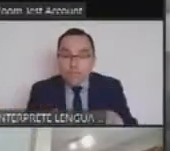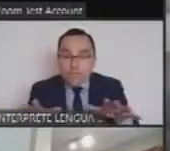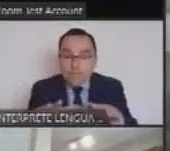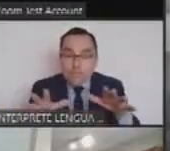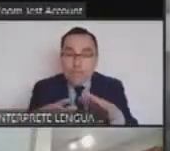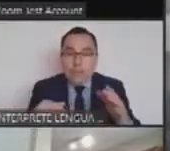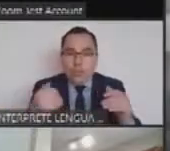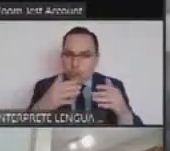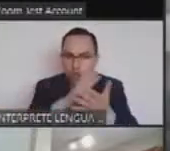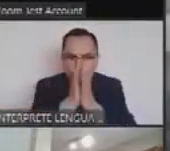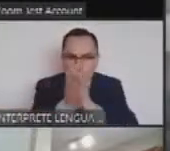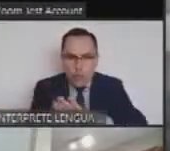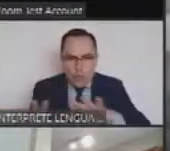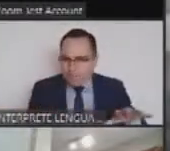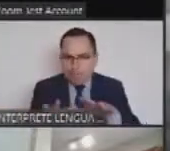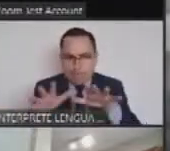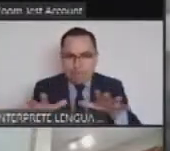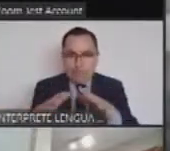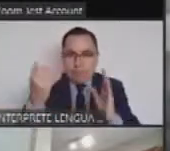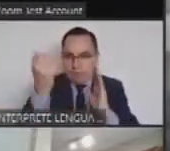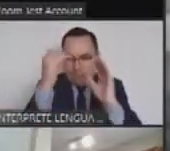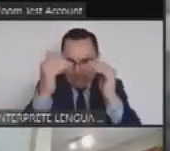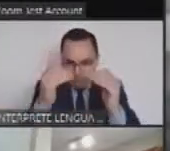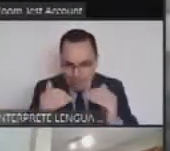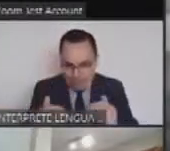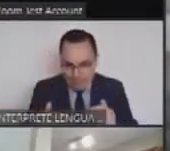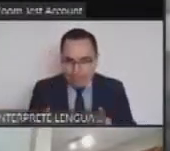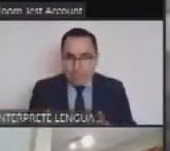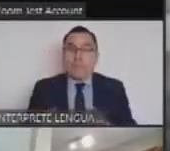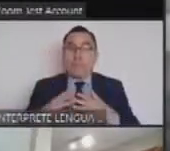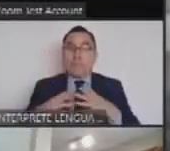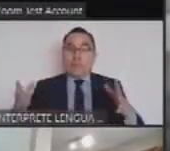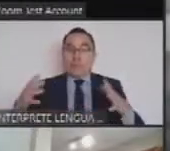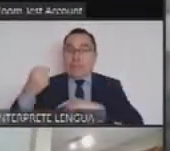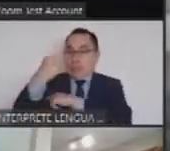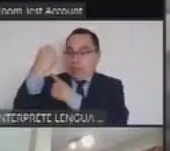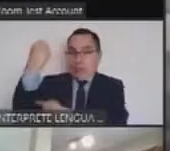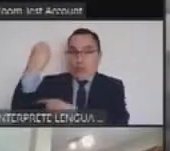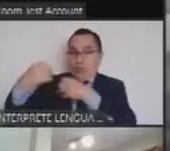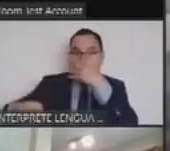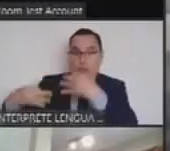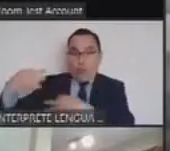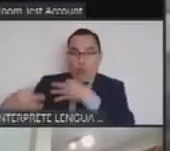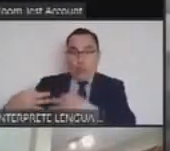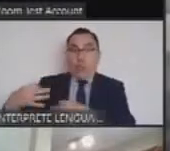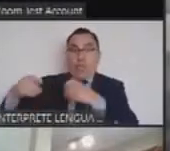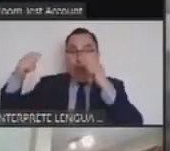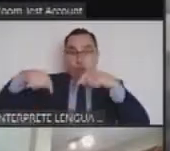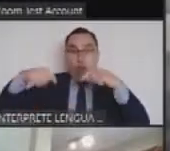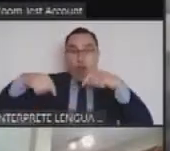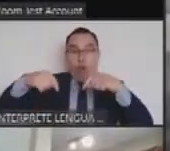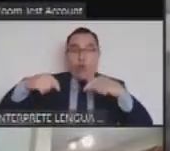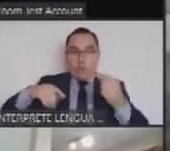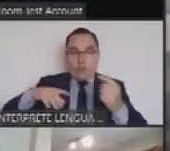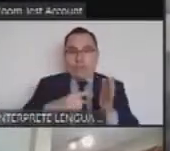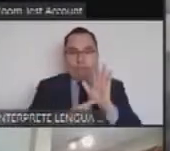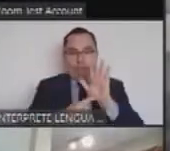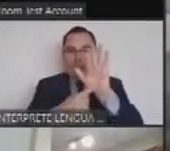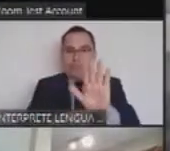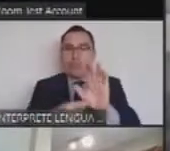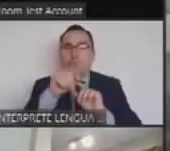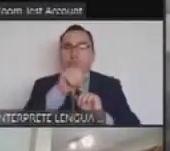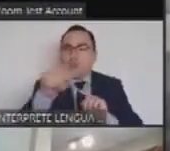mencionado, se busca instalar en el Poder Judicial medidas que acerquen a los usuarios a la institución